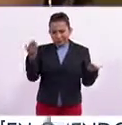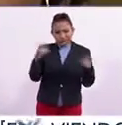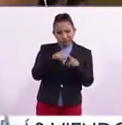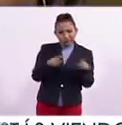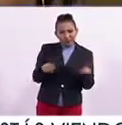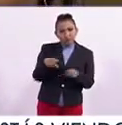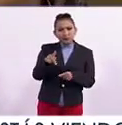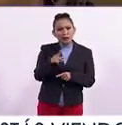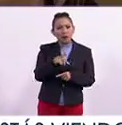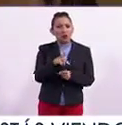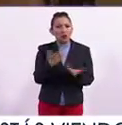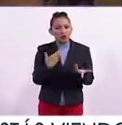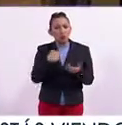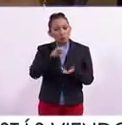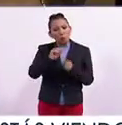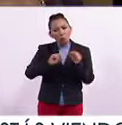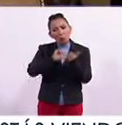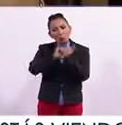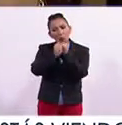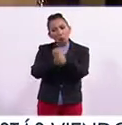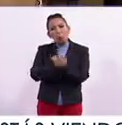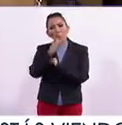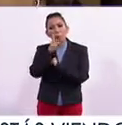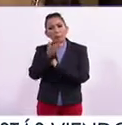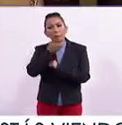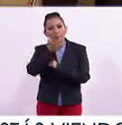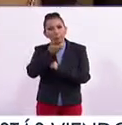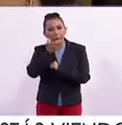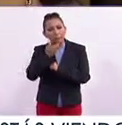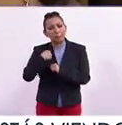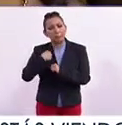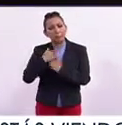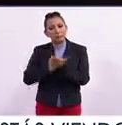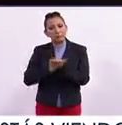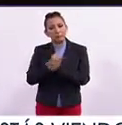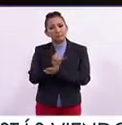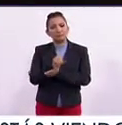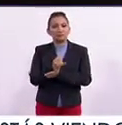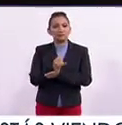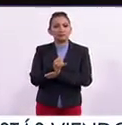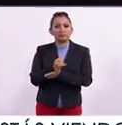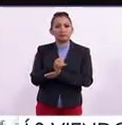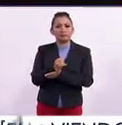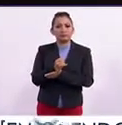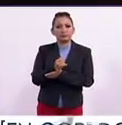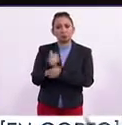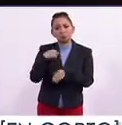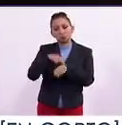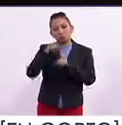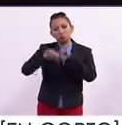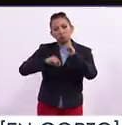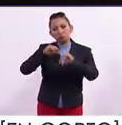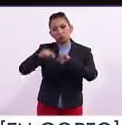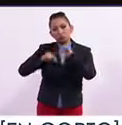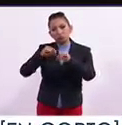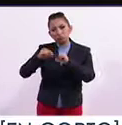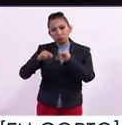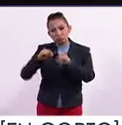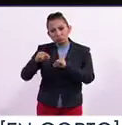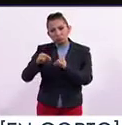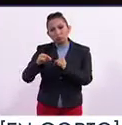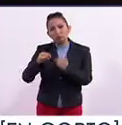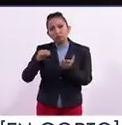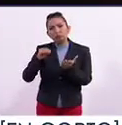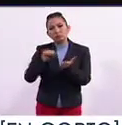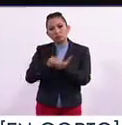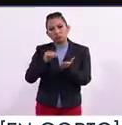me ambienté bien y decidí con el tiempo. Todavía tenía,